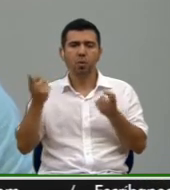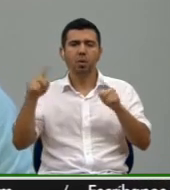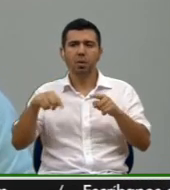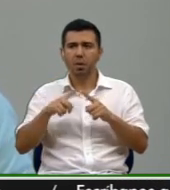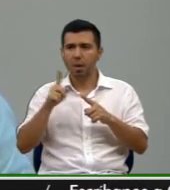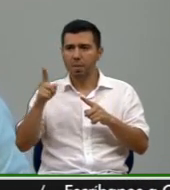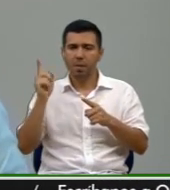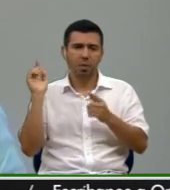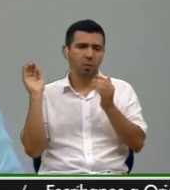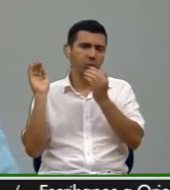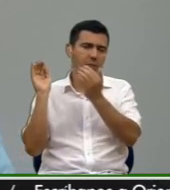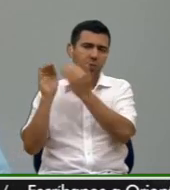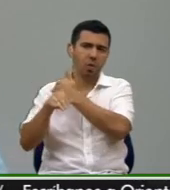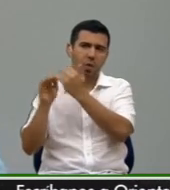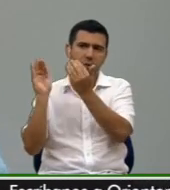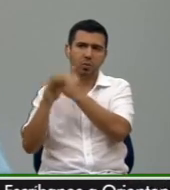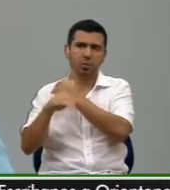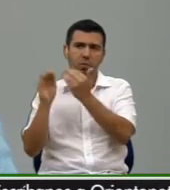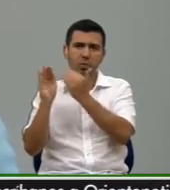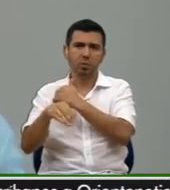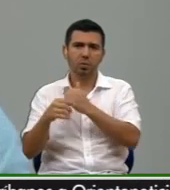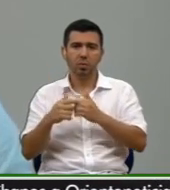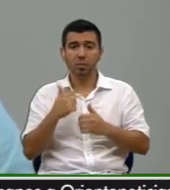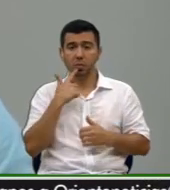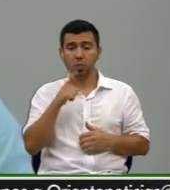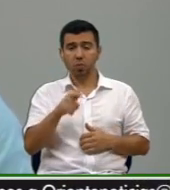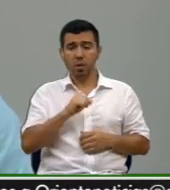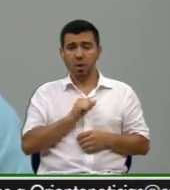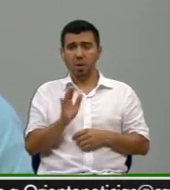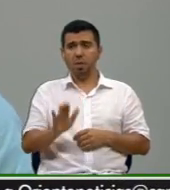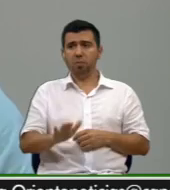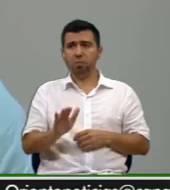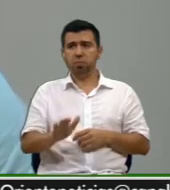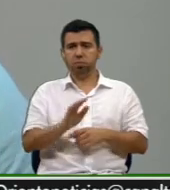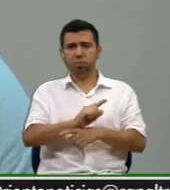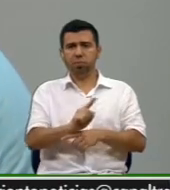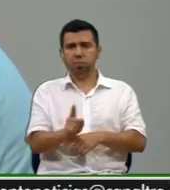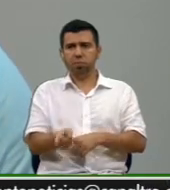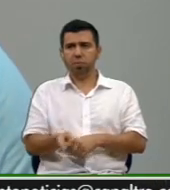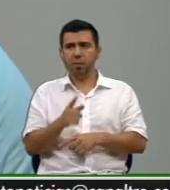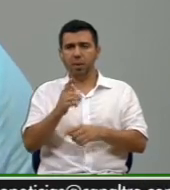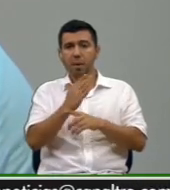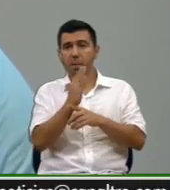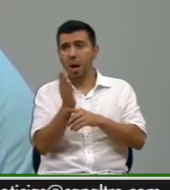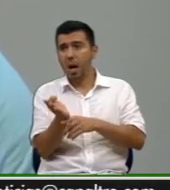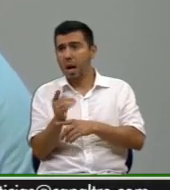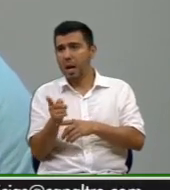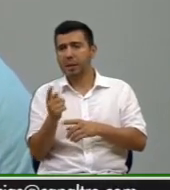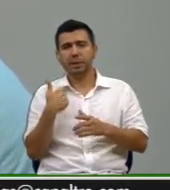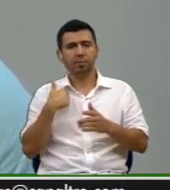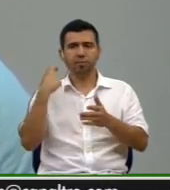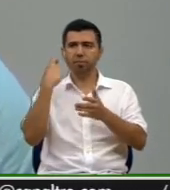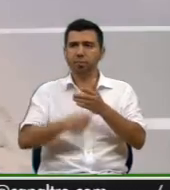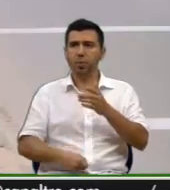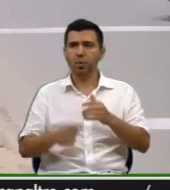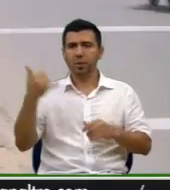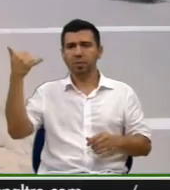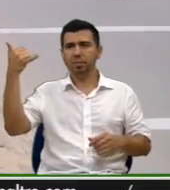que transitemos por la autopista, cuando llevemos una velocidad diferente a la que dice ahí, pues nos van a llegar los comparendos a la